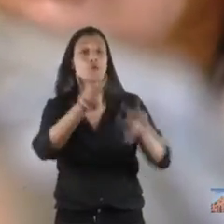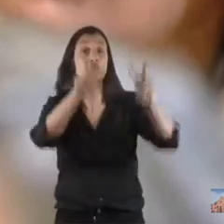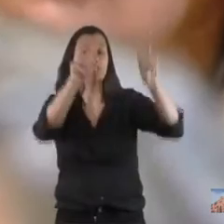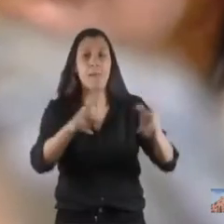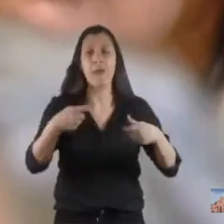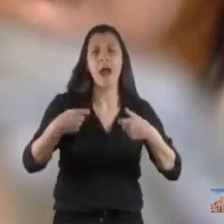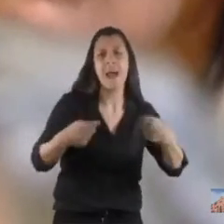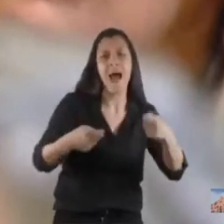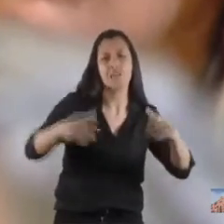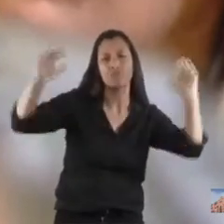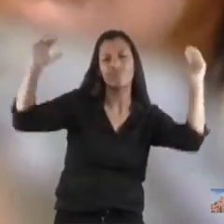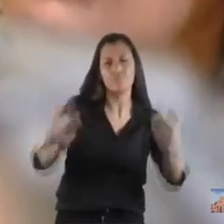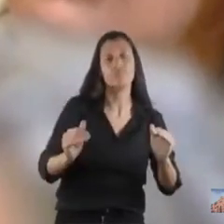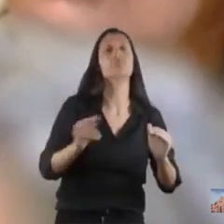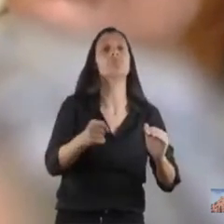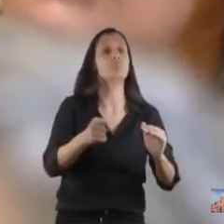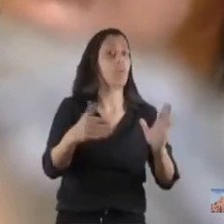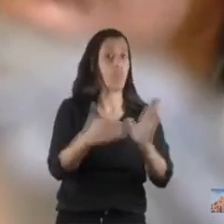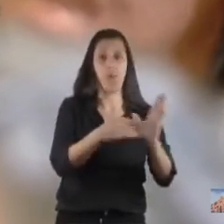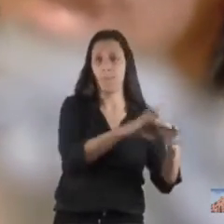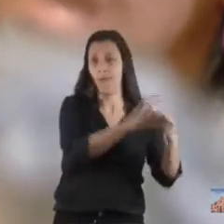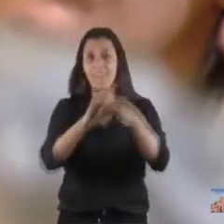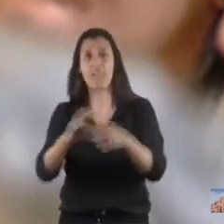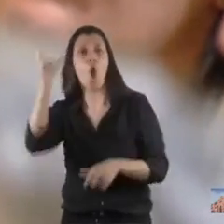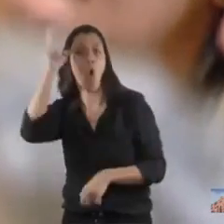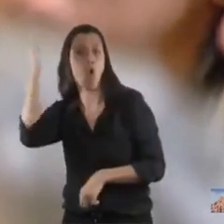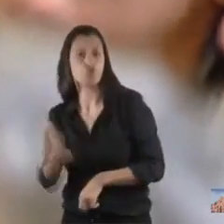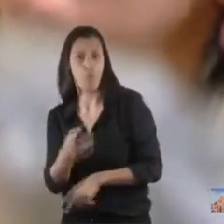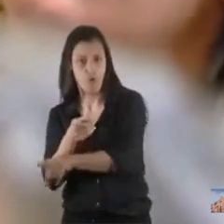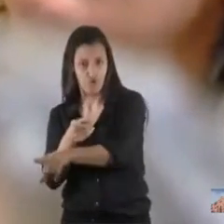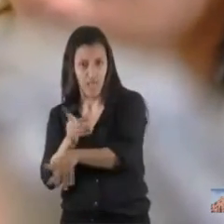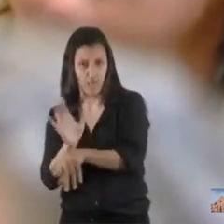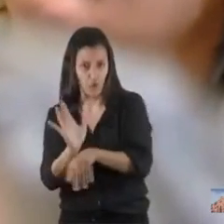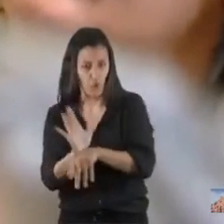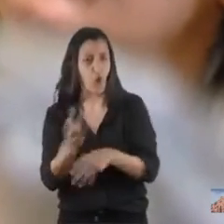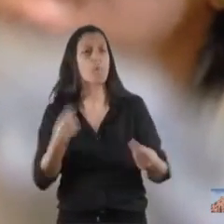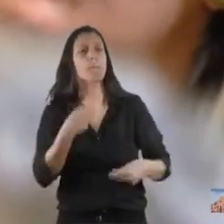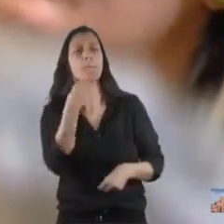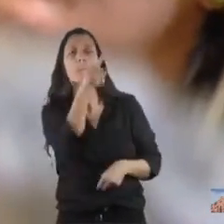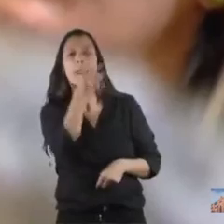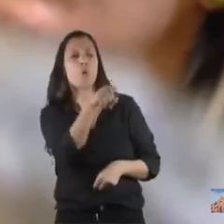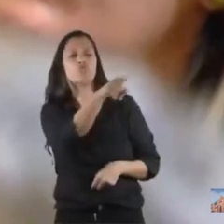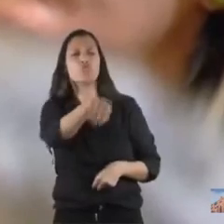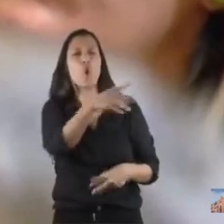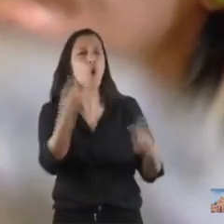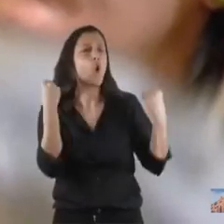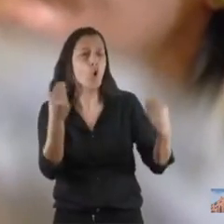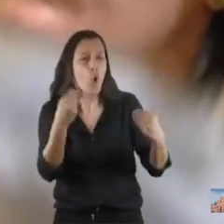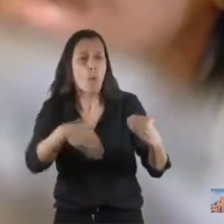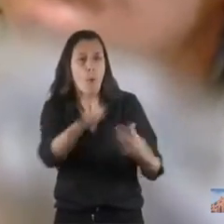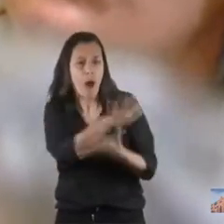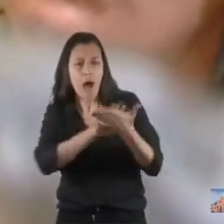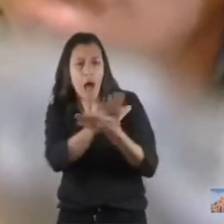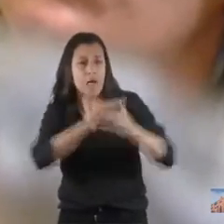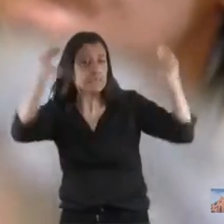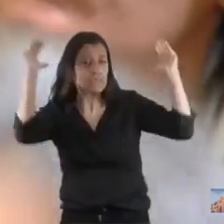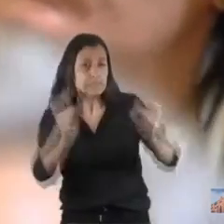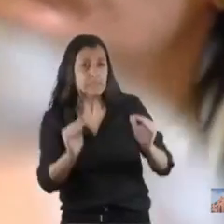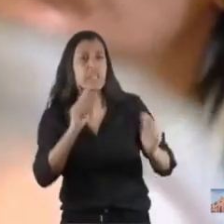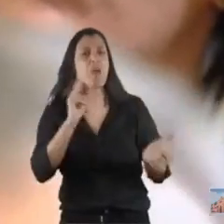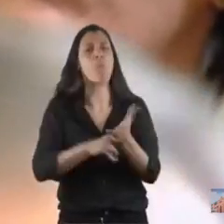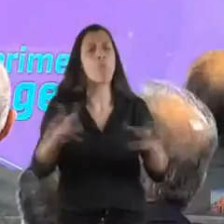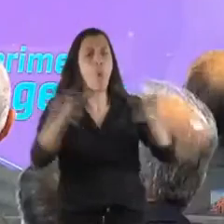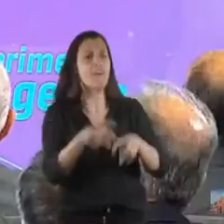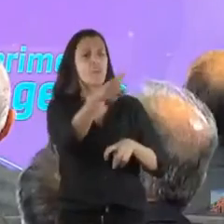gasto es en el orden de los 8 puntos como piensa llegar a esa reducción usted anunció una serie de